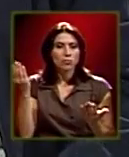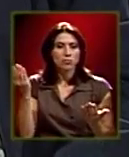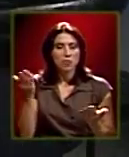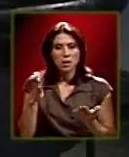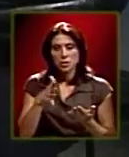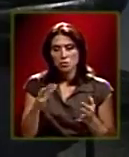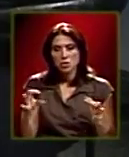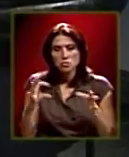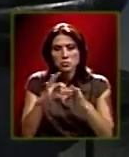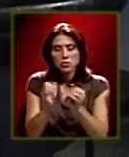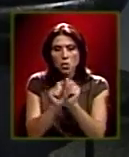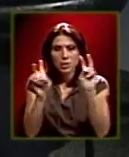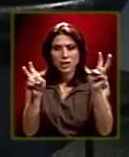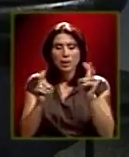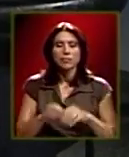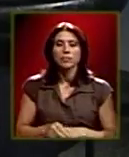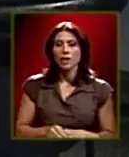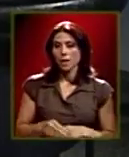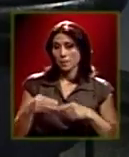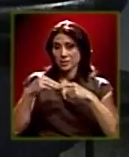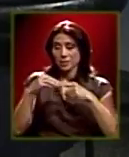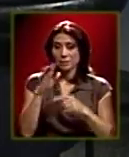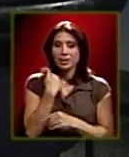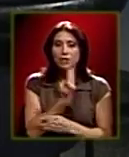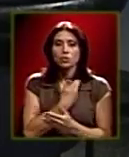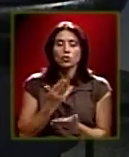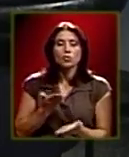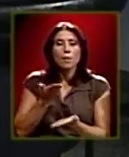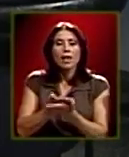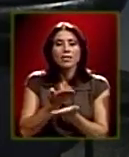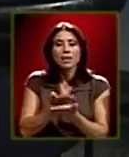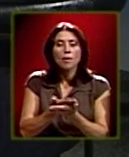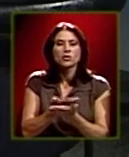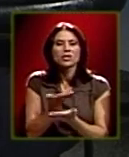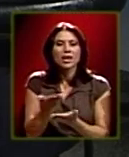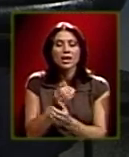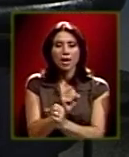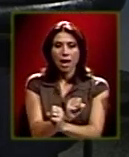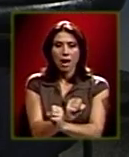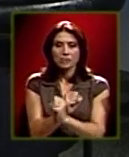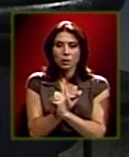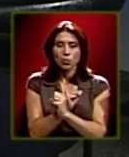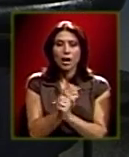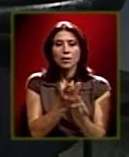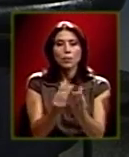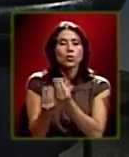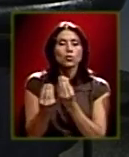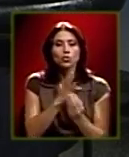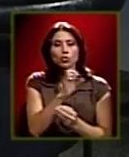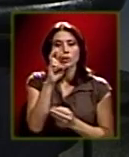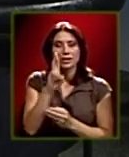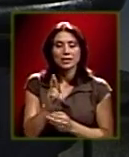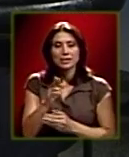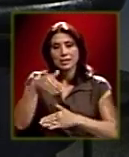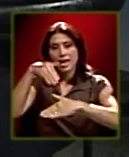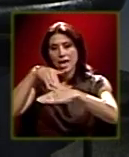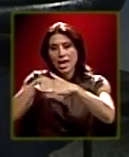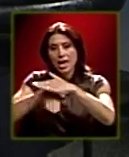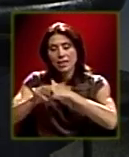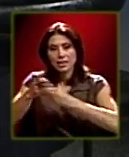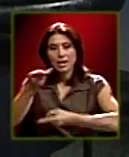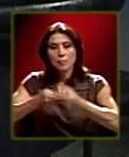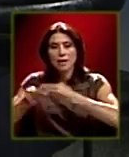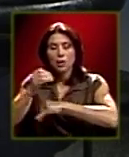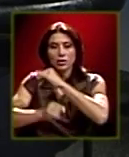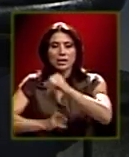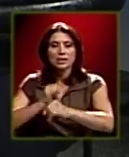programa. Fundamentalmente nosotros lo que planteamos es asegurar que los productos costarricenses ingresen en las mejores condiciones a los mercados